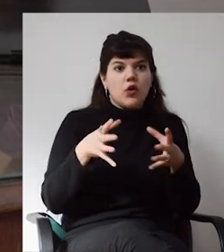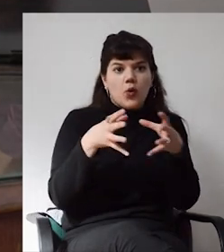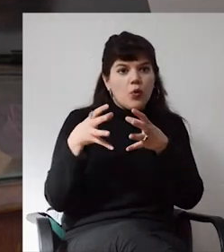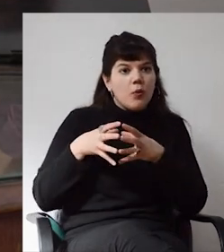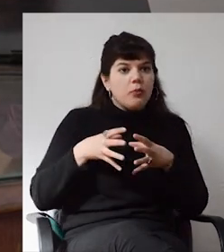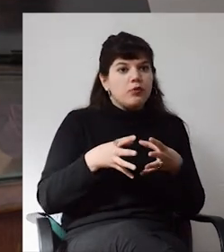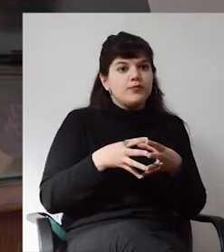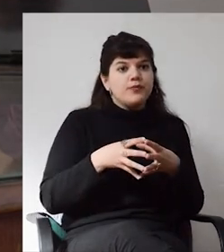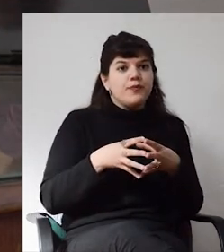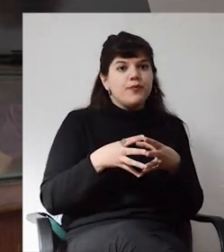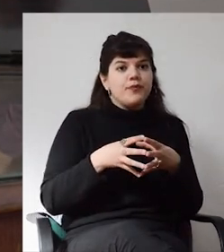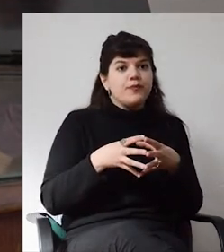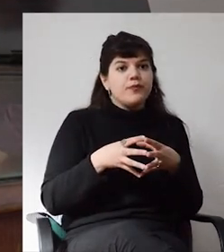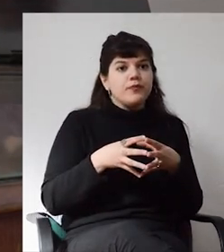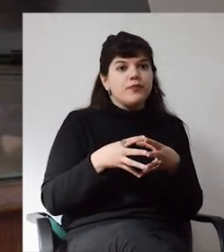los diferentes colectivos.